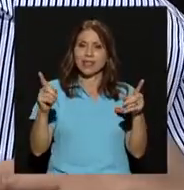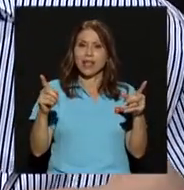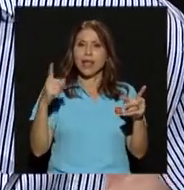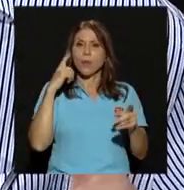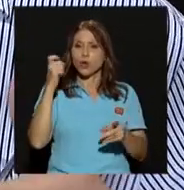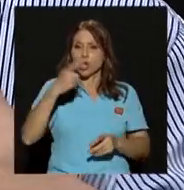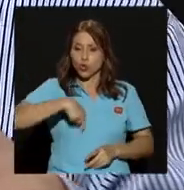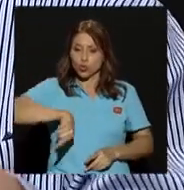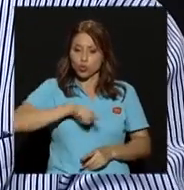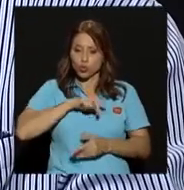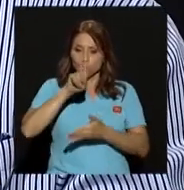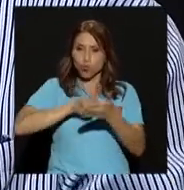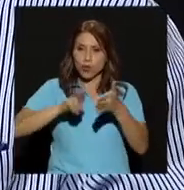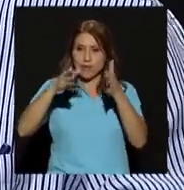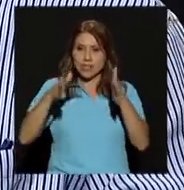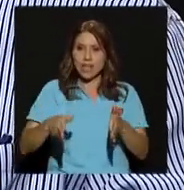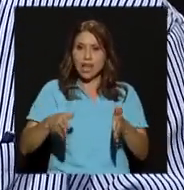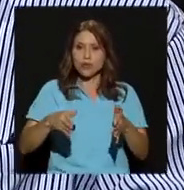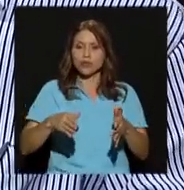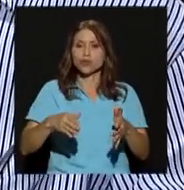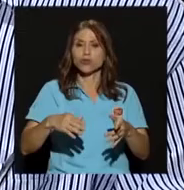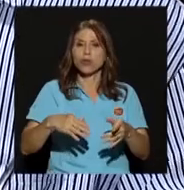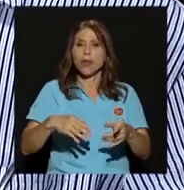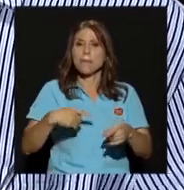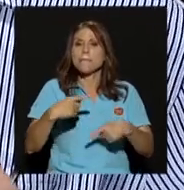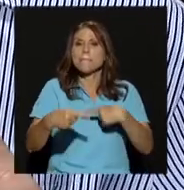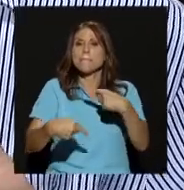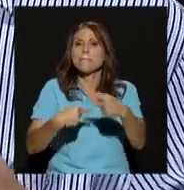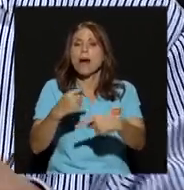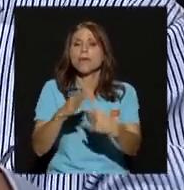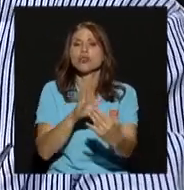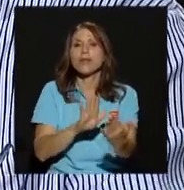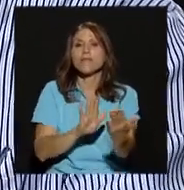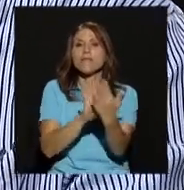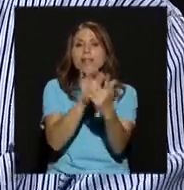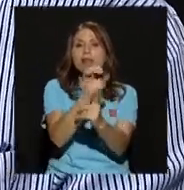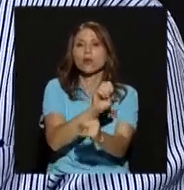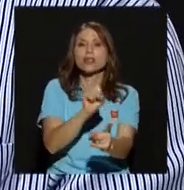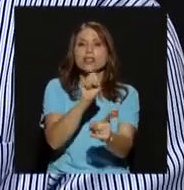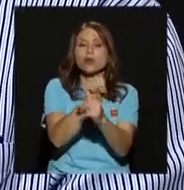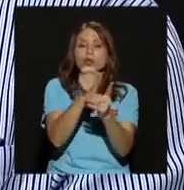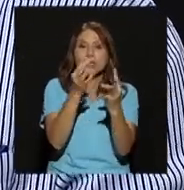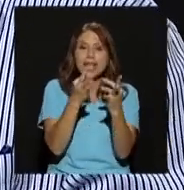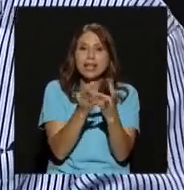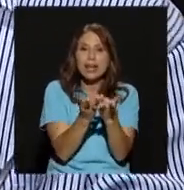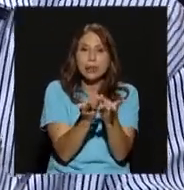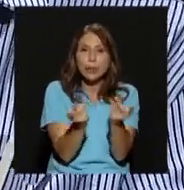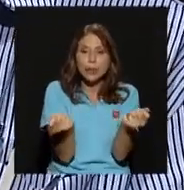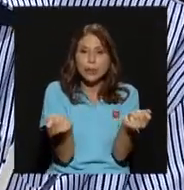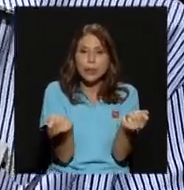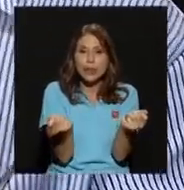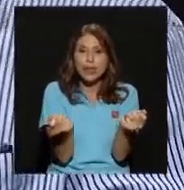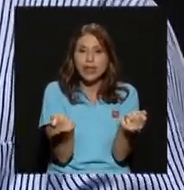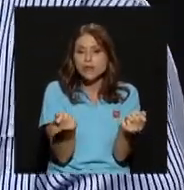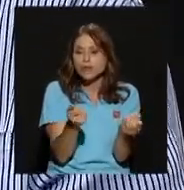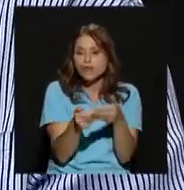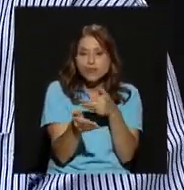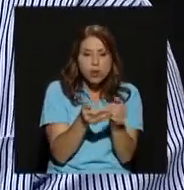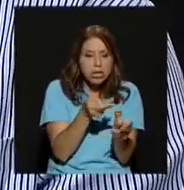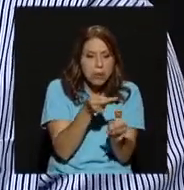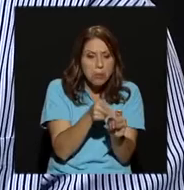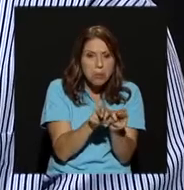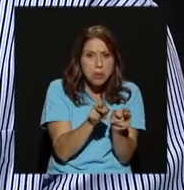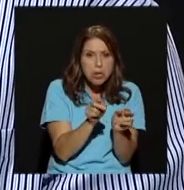como universitarios a enfrentar una situación y que vamos a tratar de resolver las cosas desde lo pequeño hasta